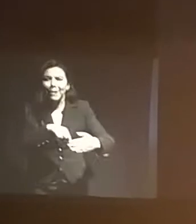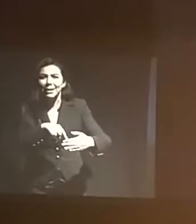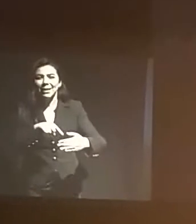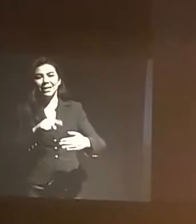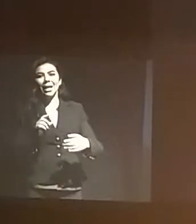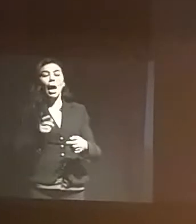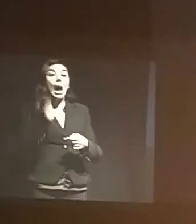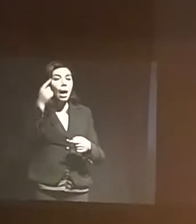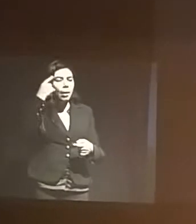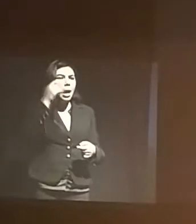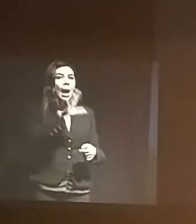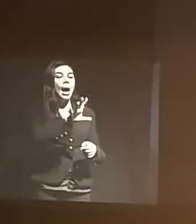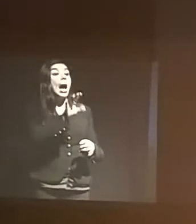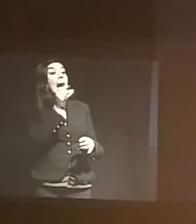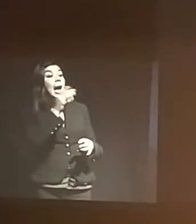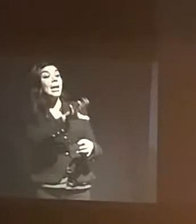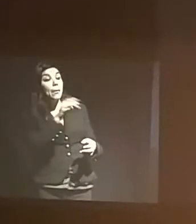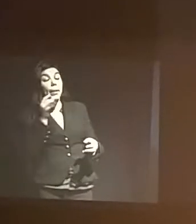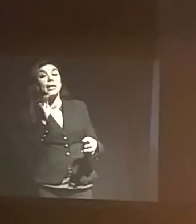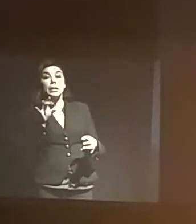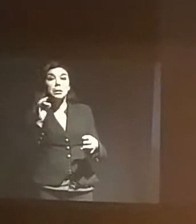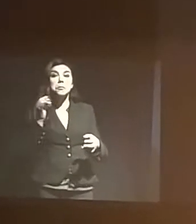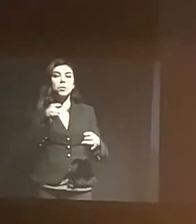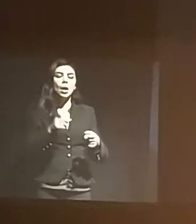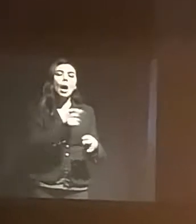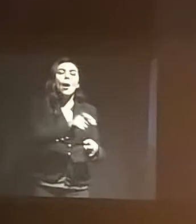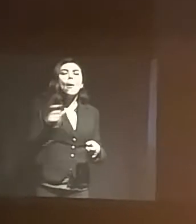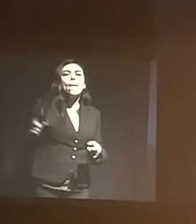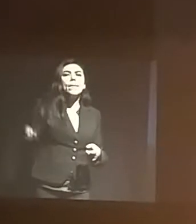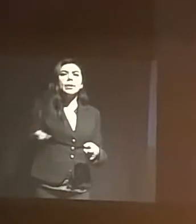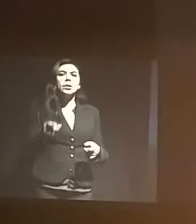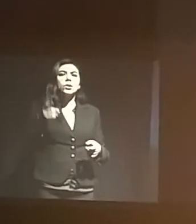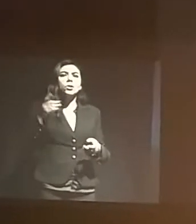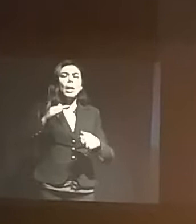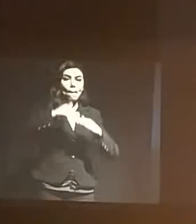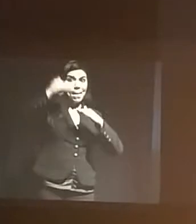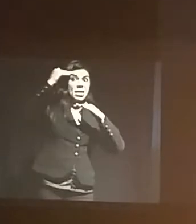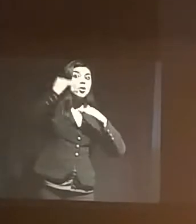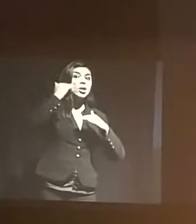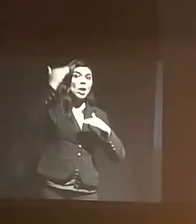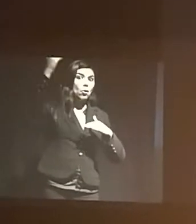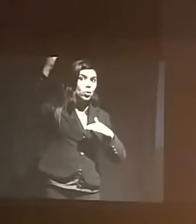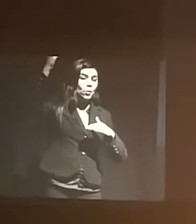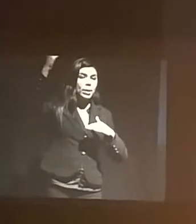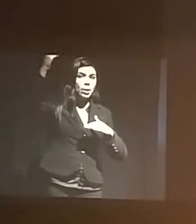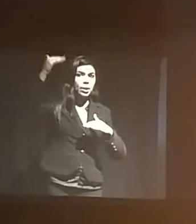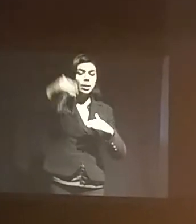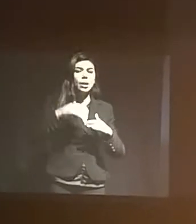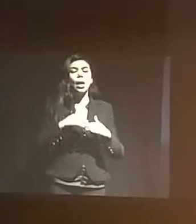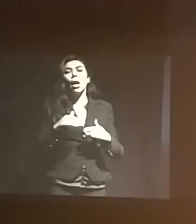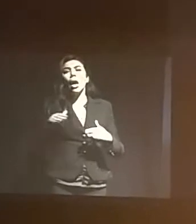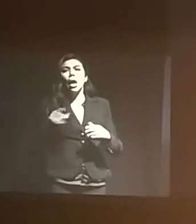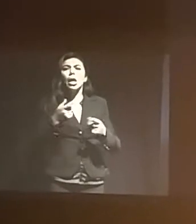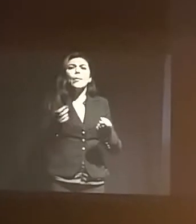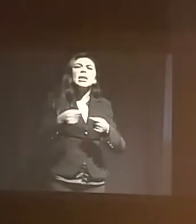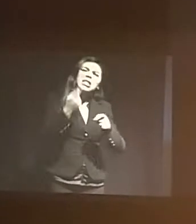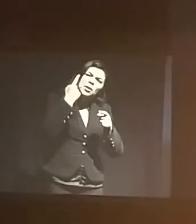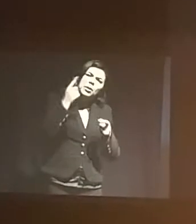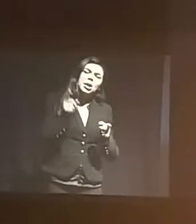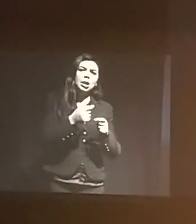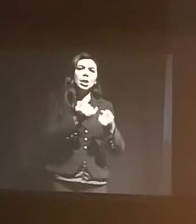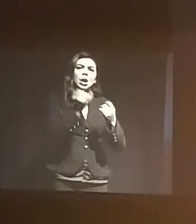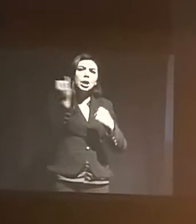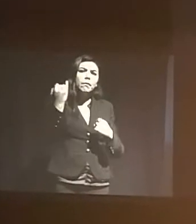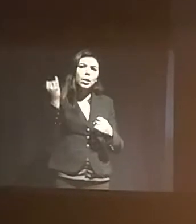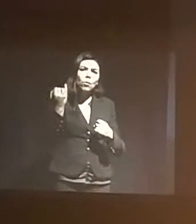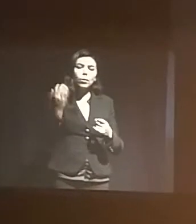Aparecen en iconos personas mayores, personas con discapacidad de distinto tipo, familia, el individuo.